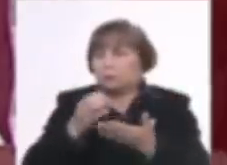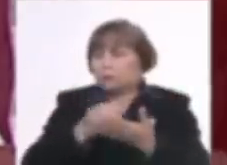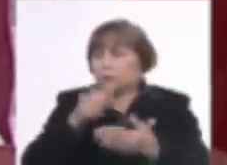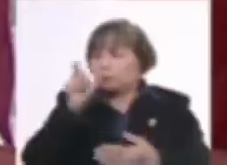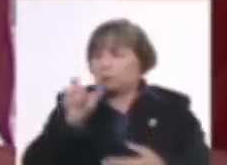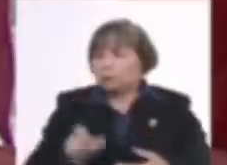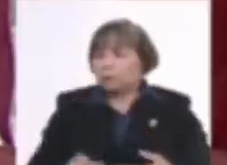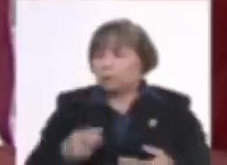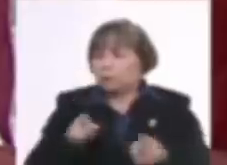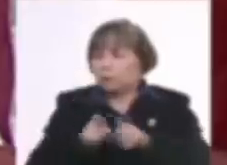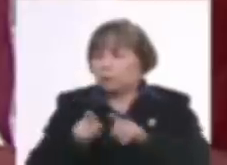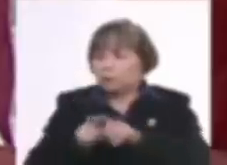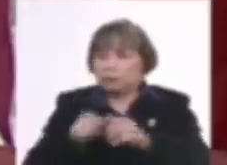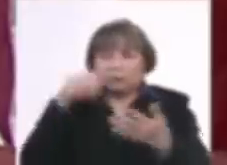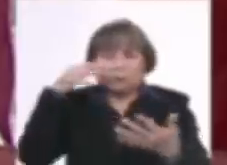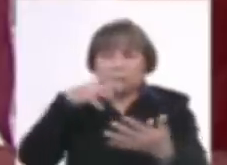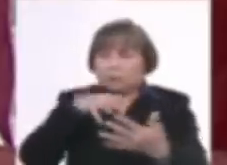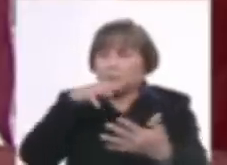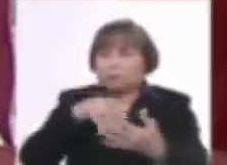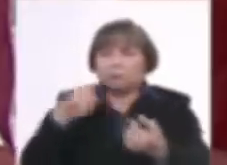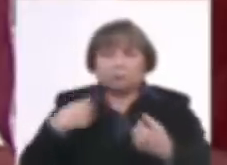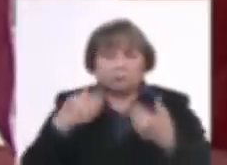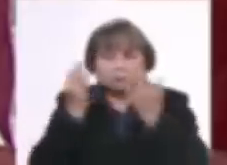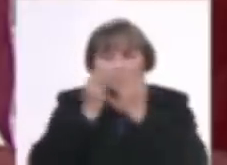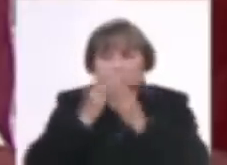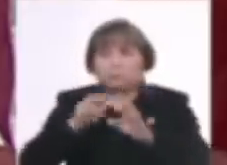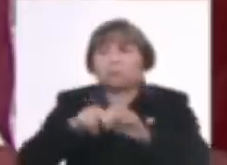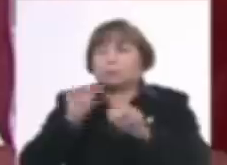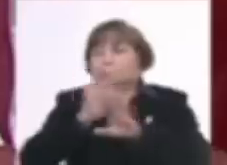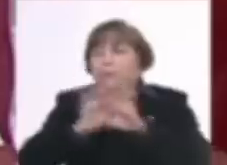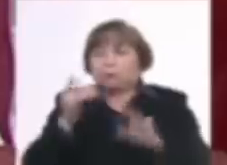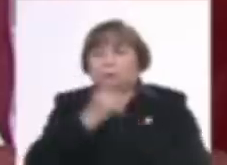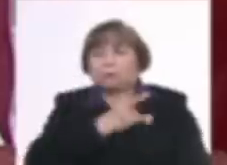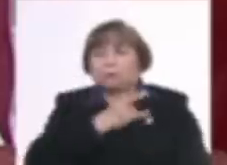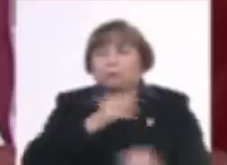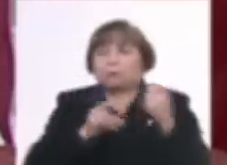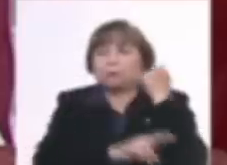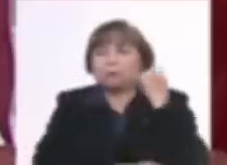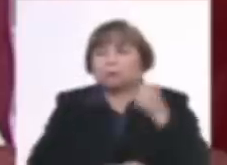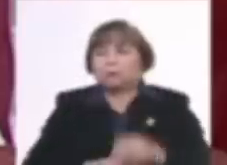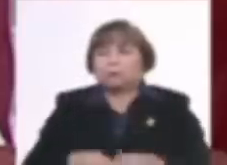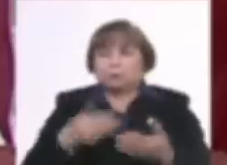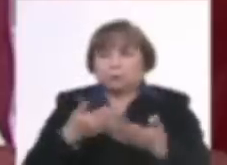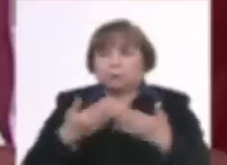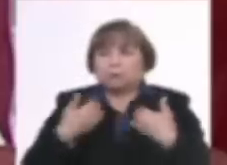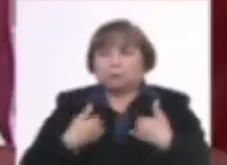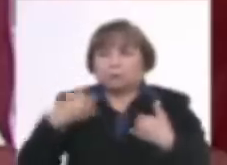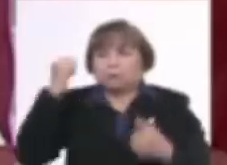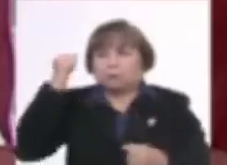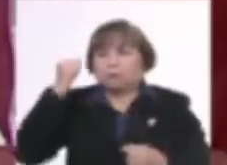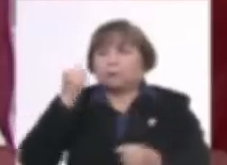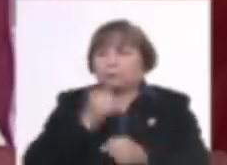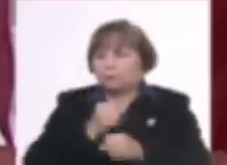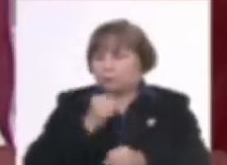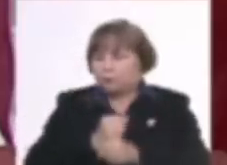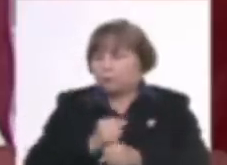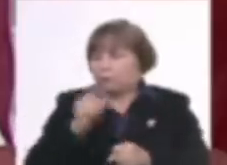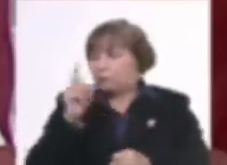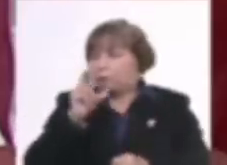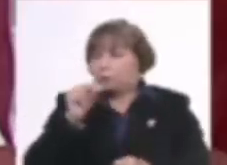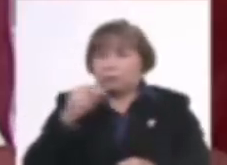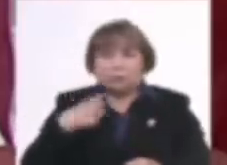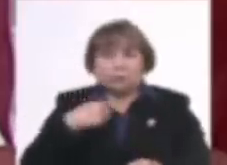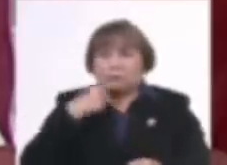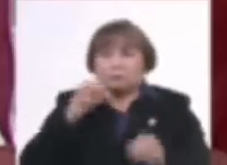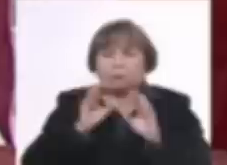una persona que ha estado estudiando, egresada de una universidad nacional, y tengo derecho a trabajar. No